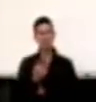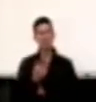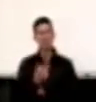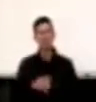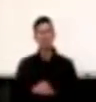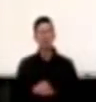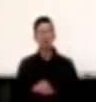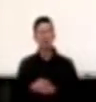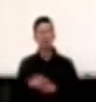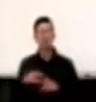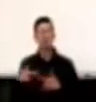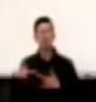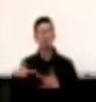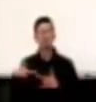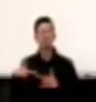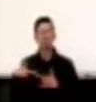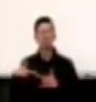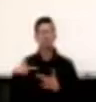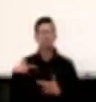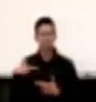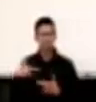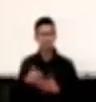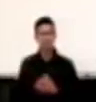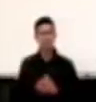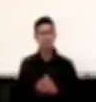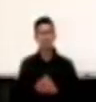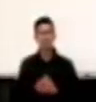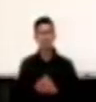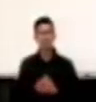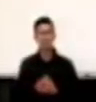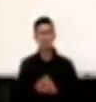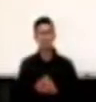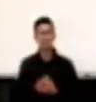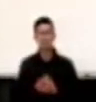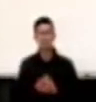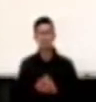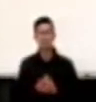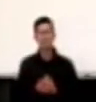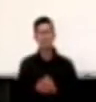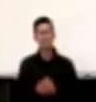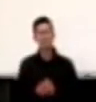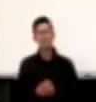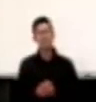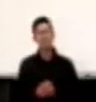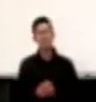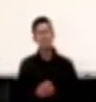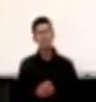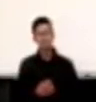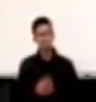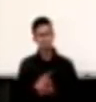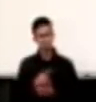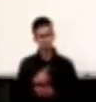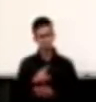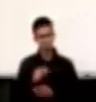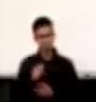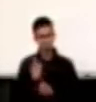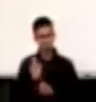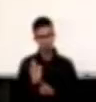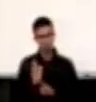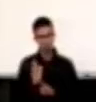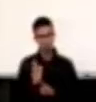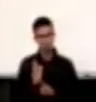relectura de la historia, se olvida un poco qué pasó en esa elección, pero bueno. Y muestra cómo en los